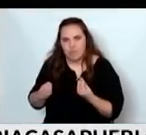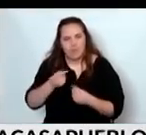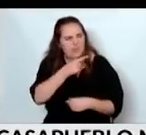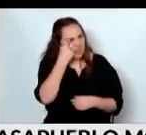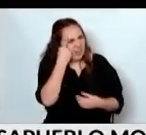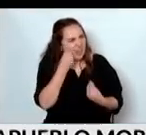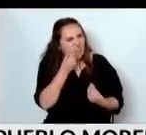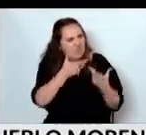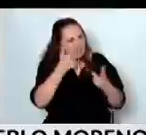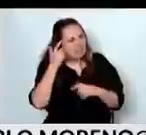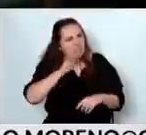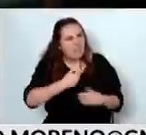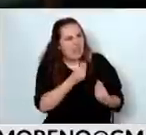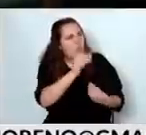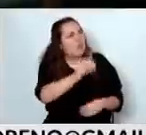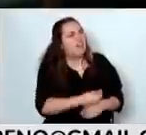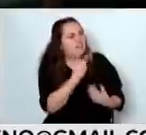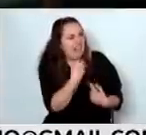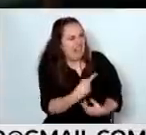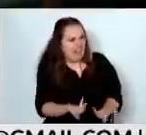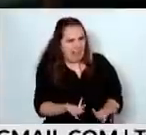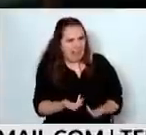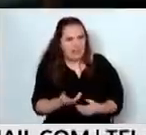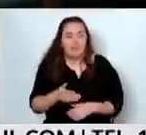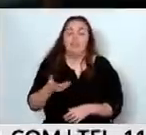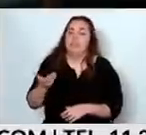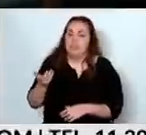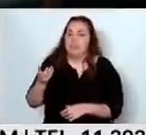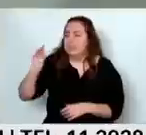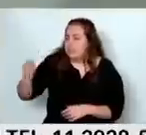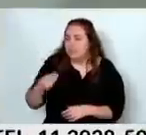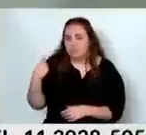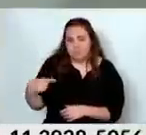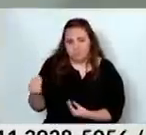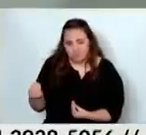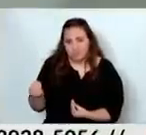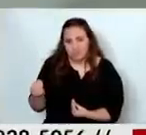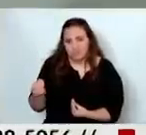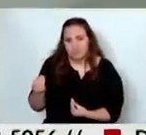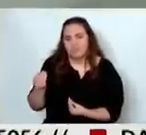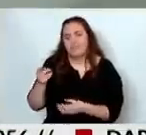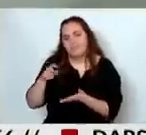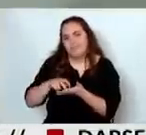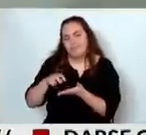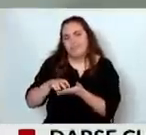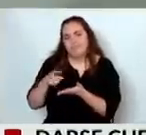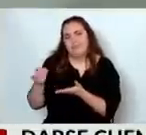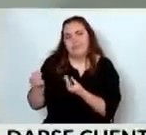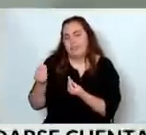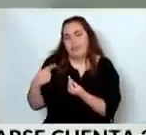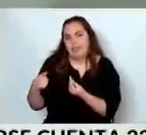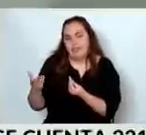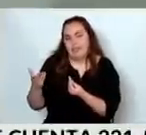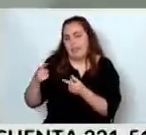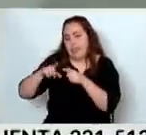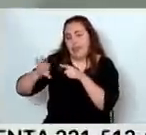partido perdido, el caso perdido? Bueno, el caso perdido es la noticia de que